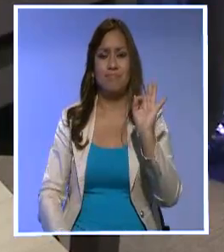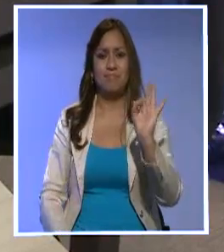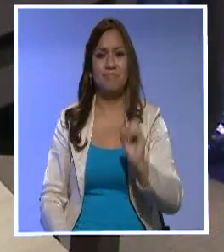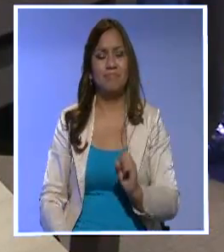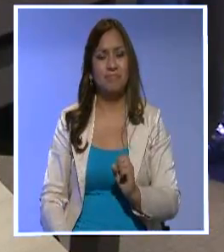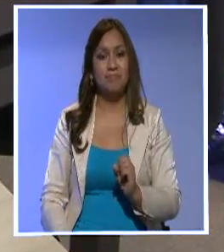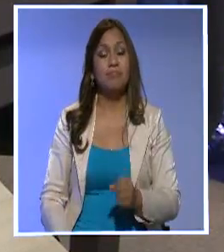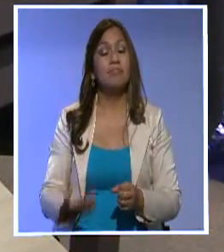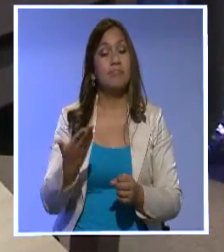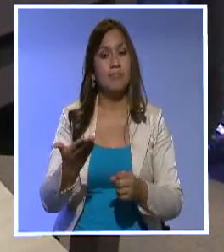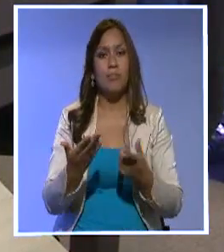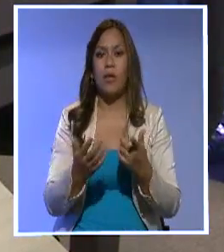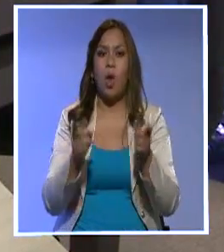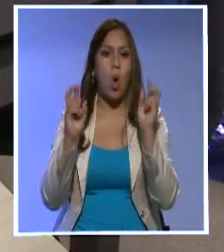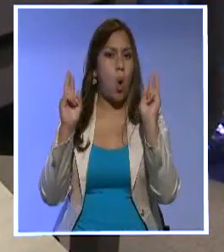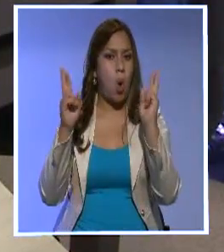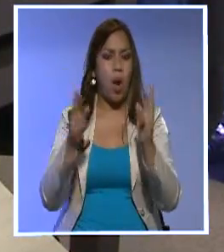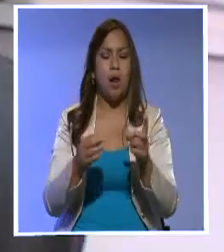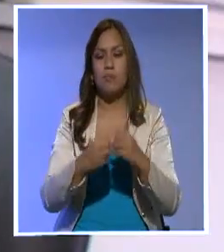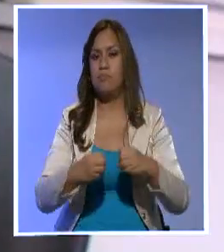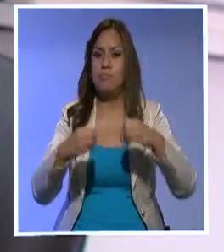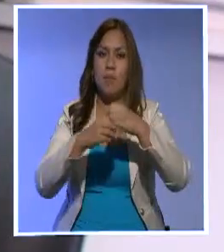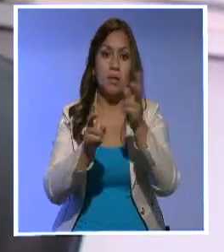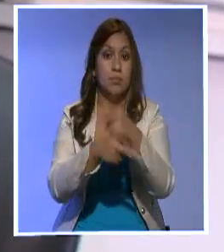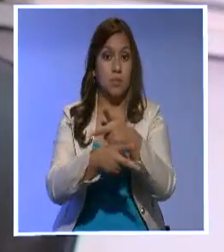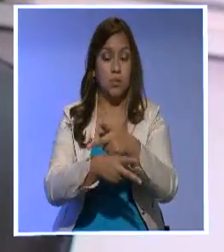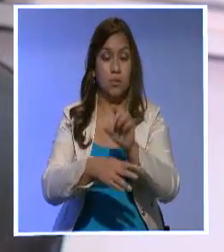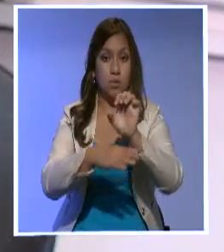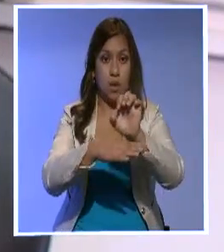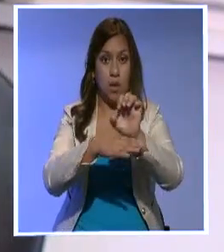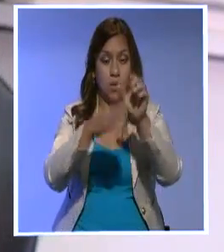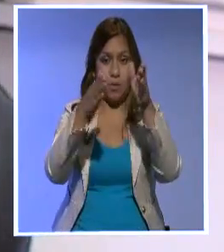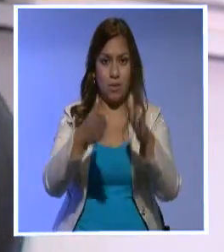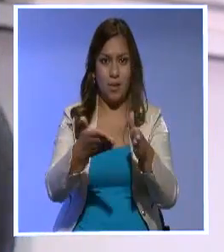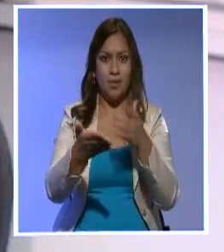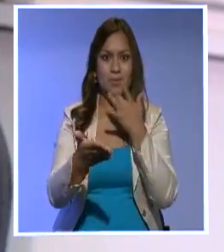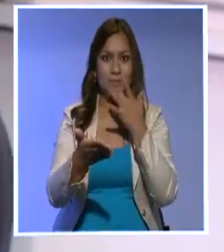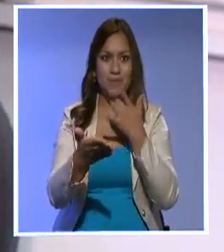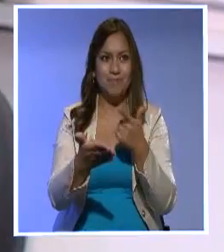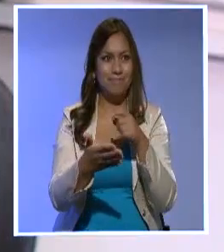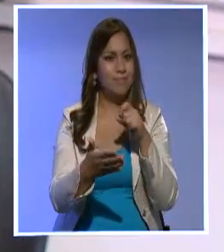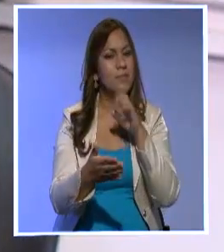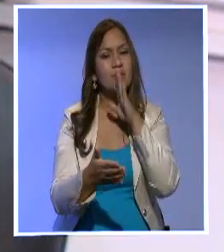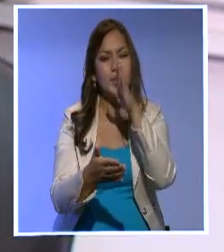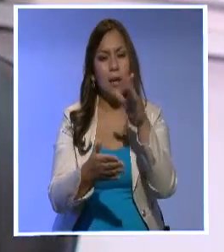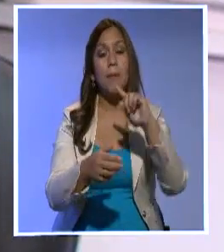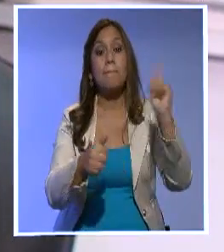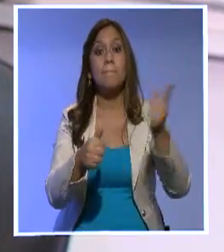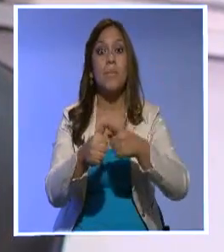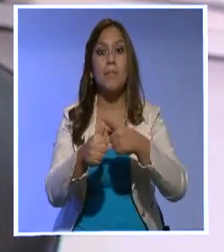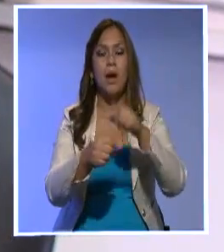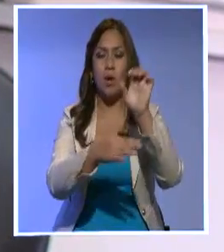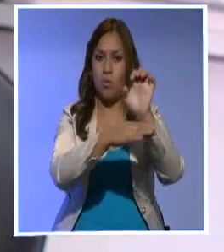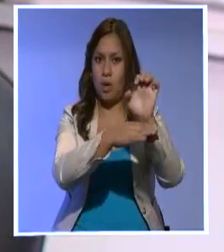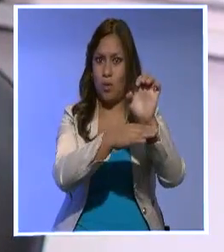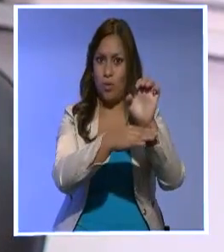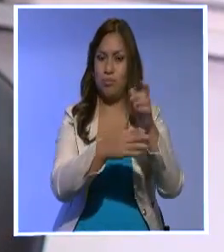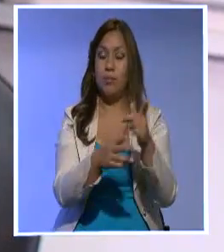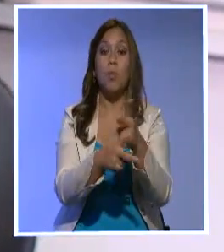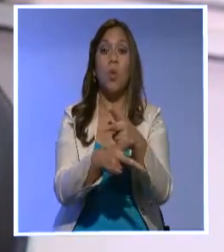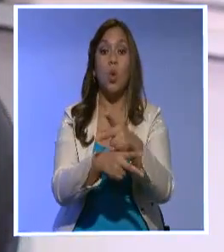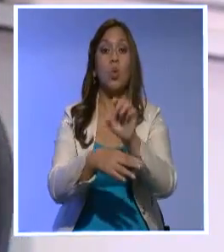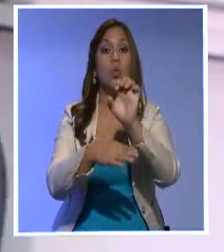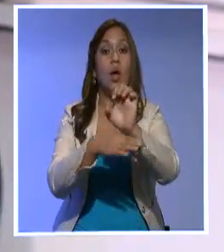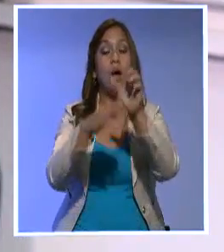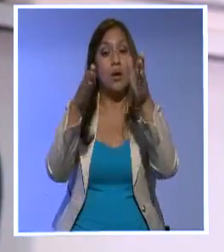ojalá que cada vez más nuestro producto ecuatoriano sea de nuestras preferencias siempre primero ecuador eso ya lo sabemos y ojalá